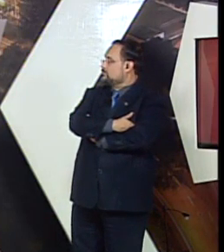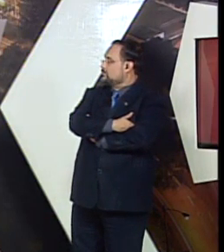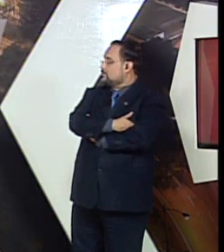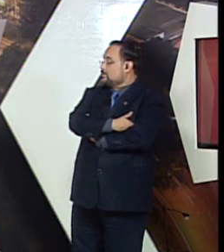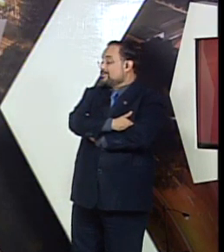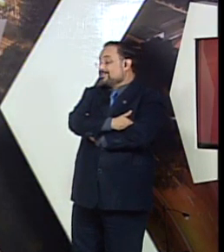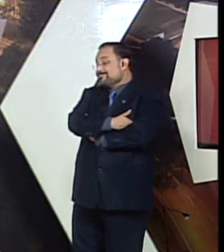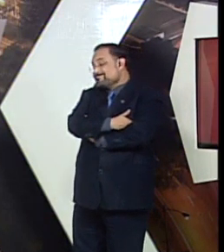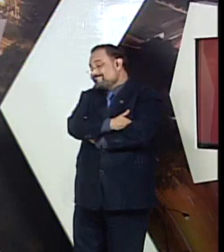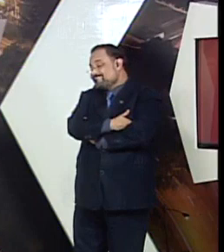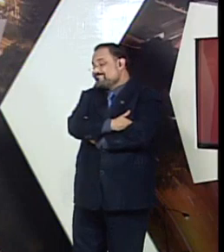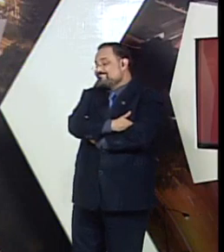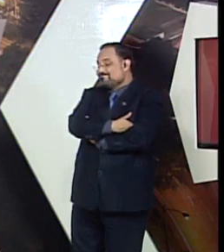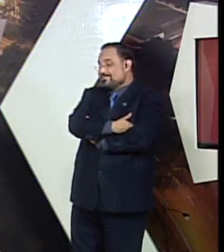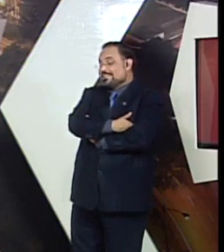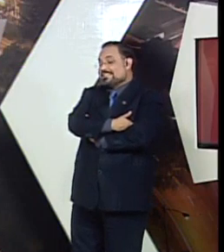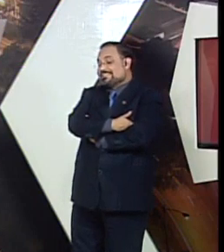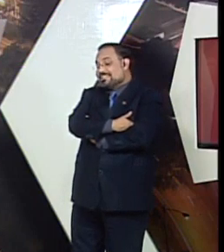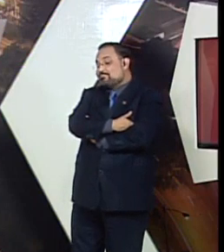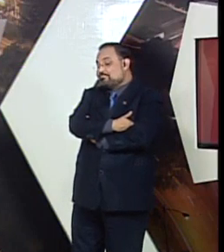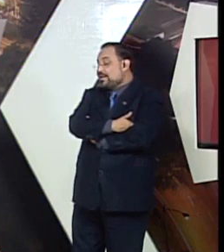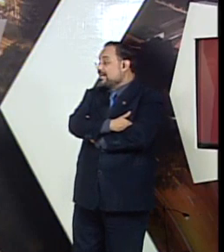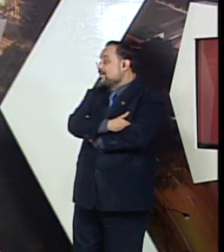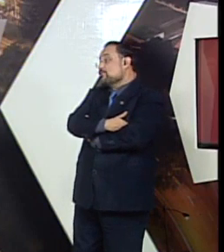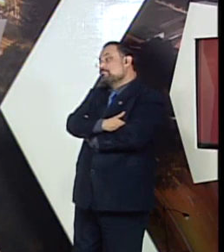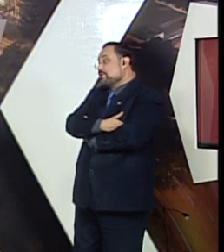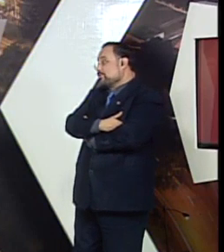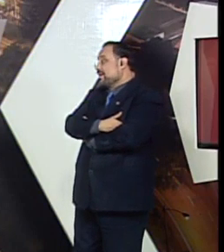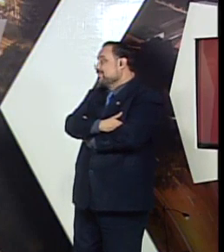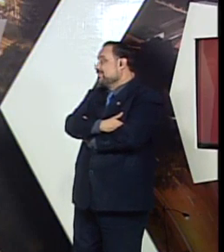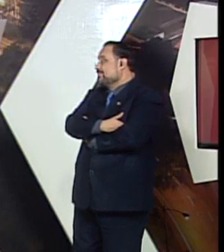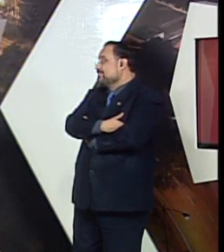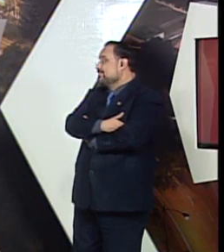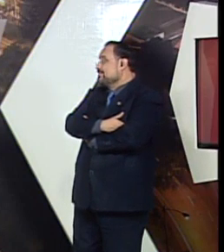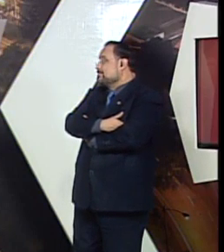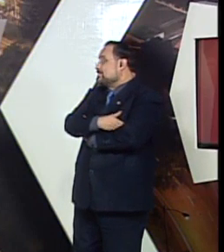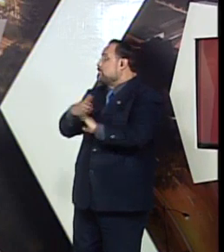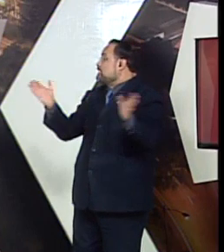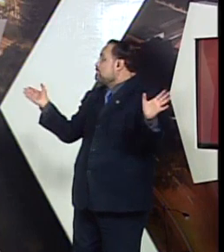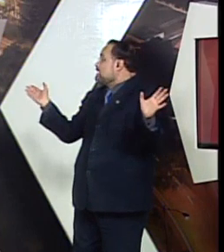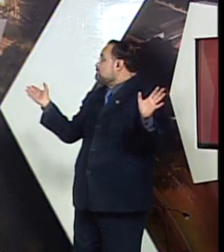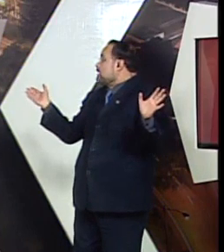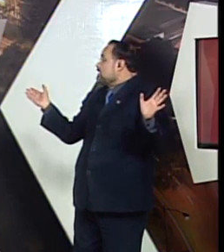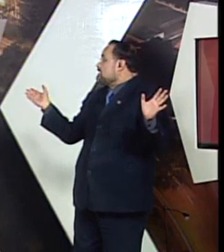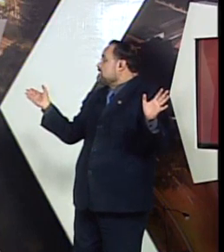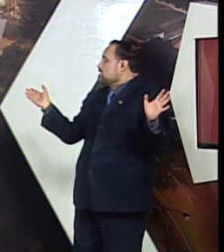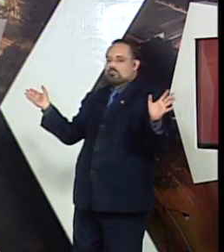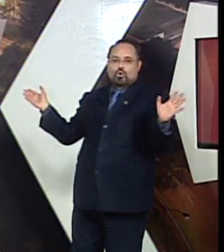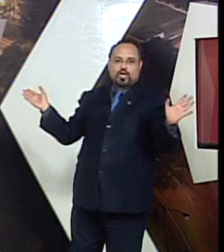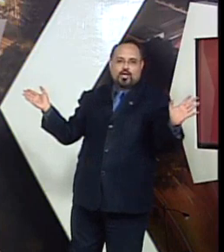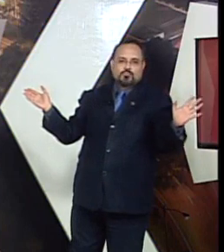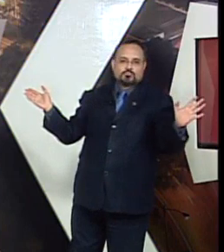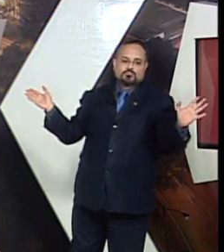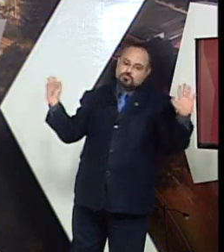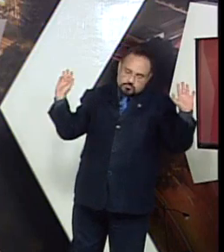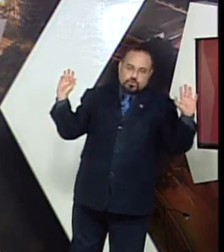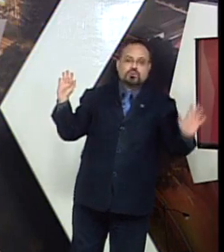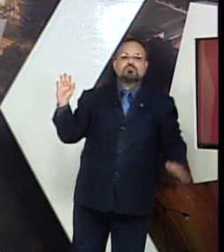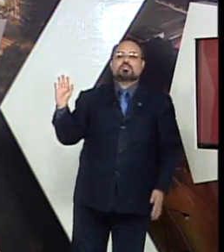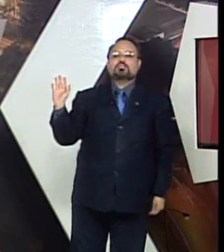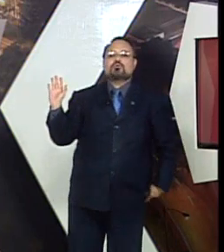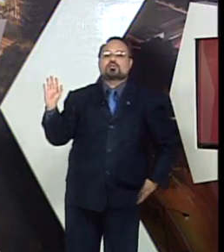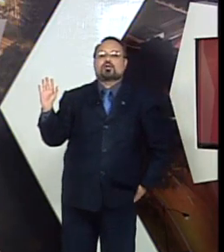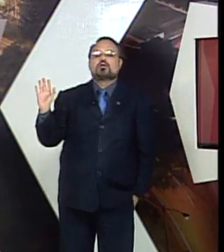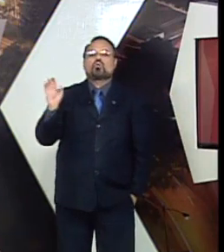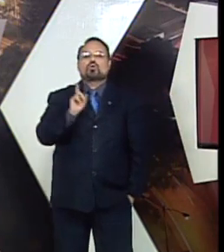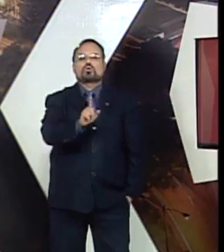que finalmente pueda iniciar el proceso pero si ahí hay un pero grande no se pasaron las pruebas porque no